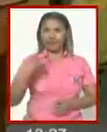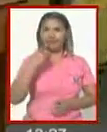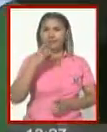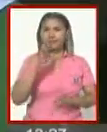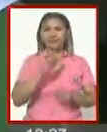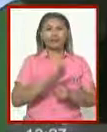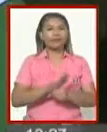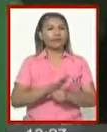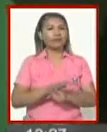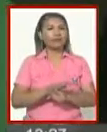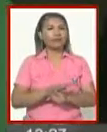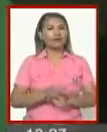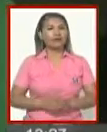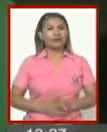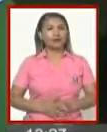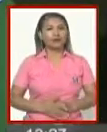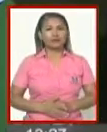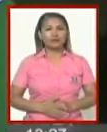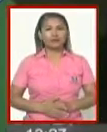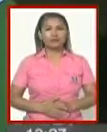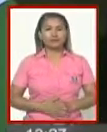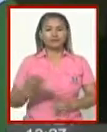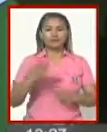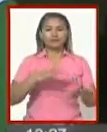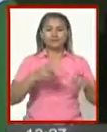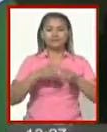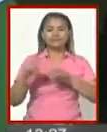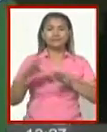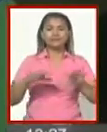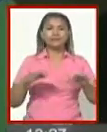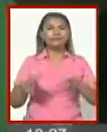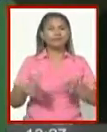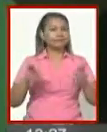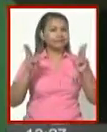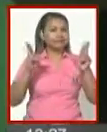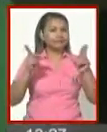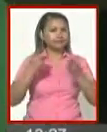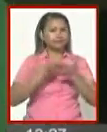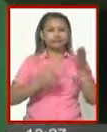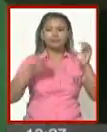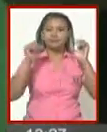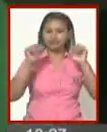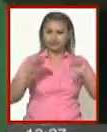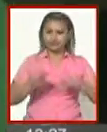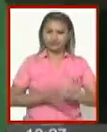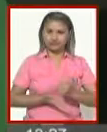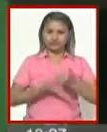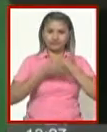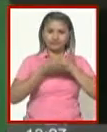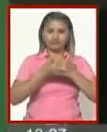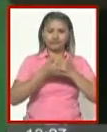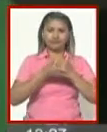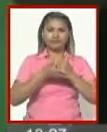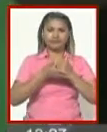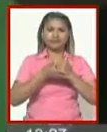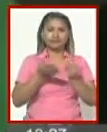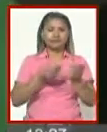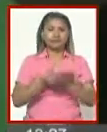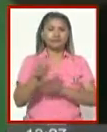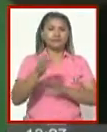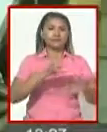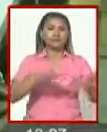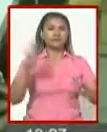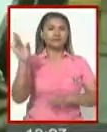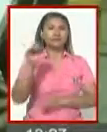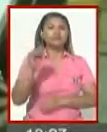se ha comprometido en ejecutar varias acciones de manera inmediata que puedan favorecer el compra de lo hecho en bolivia